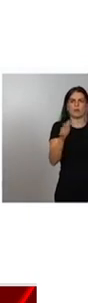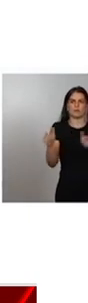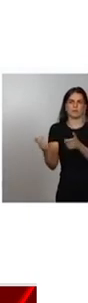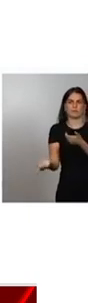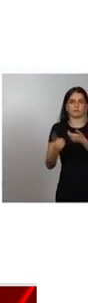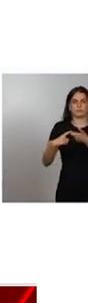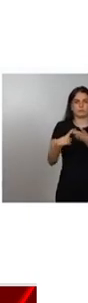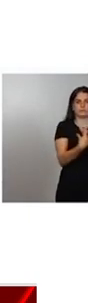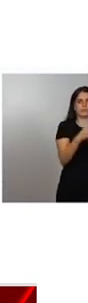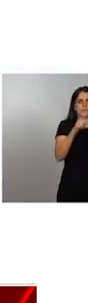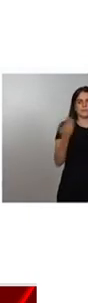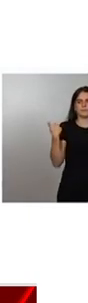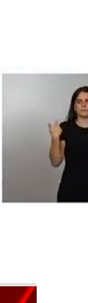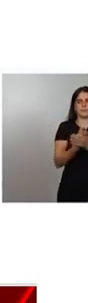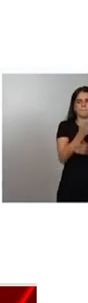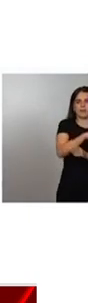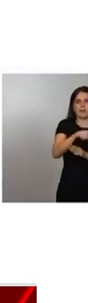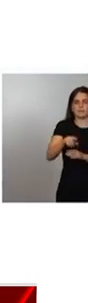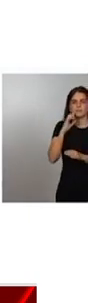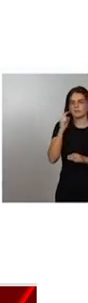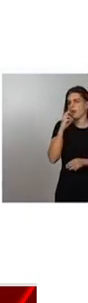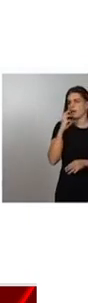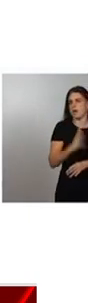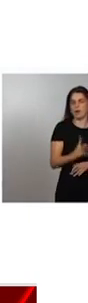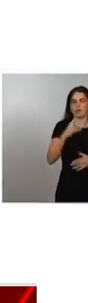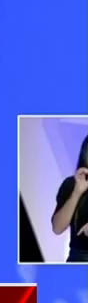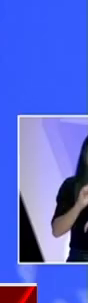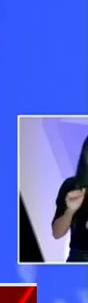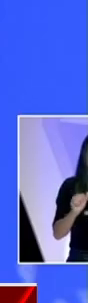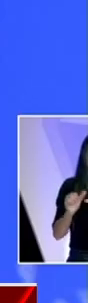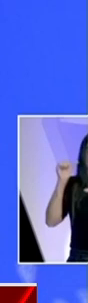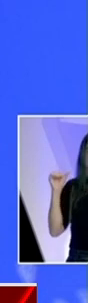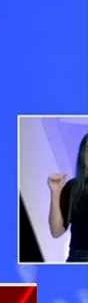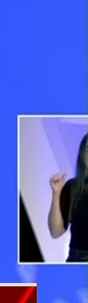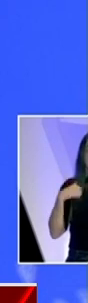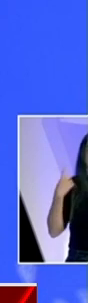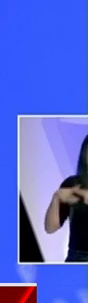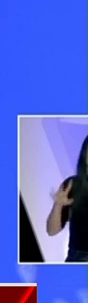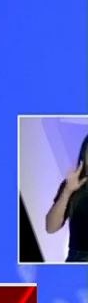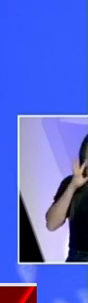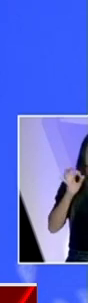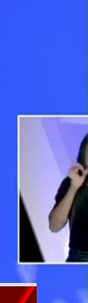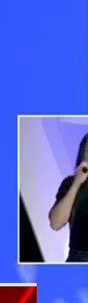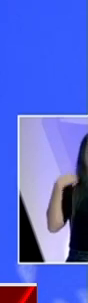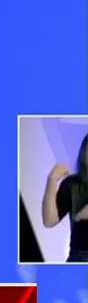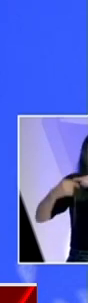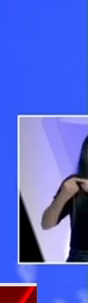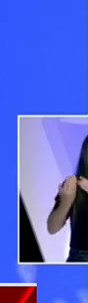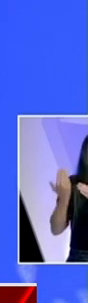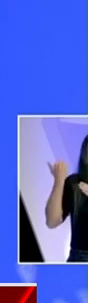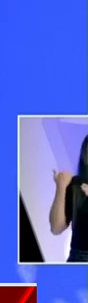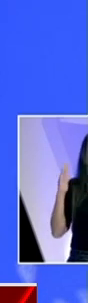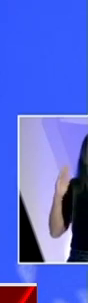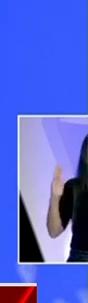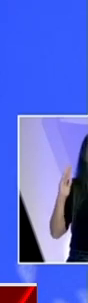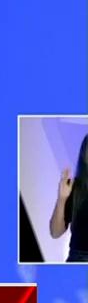pueden cambiar la Constitución porque esto sería una reforma agravada que requeriría mayoría de dos tercios, disolución, ratificación